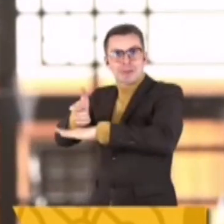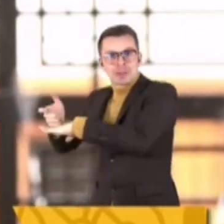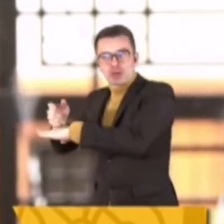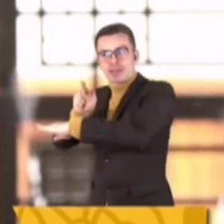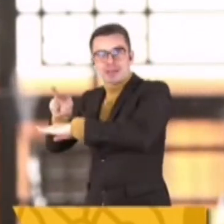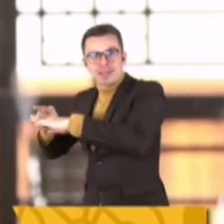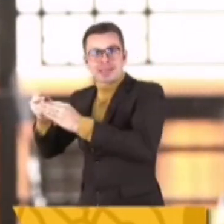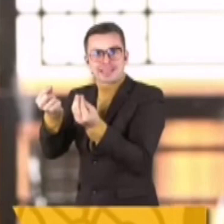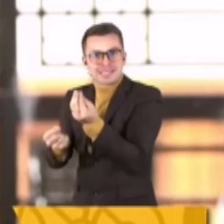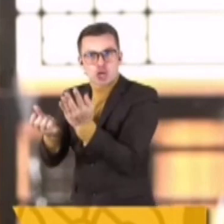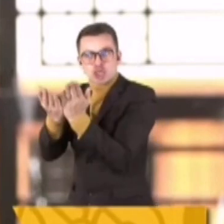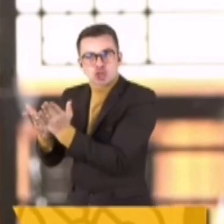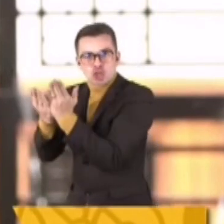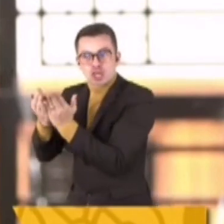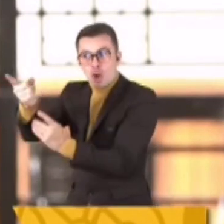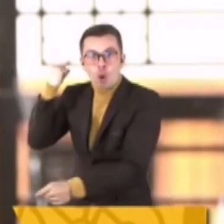diseños completos.